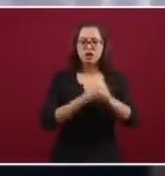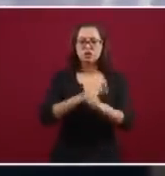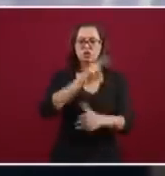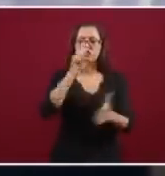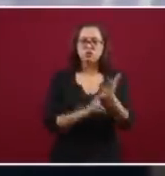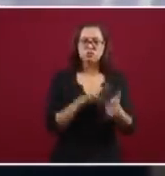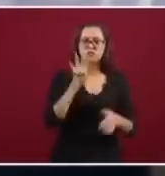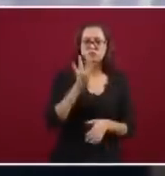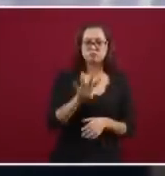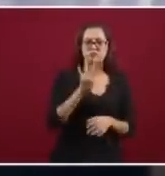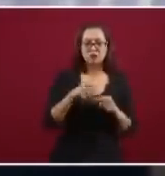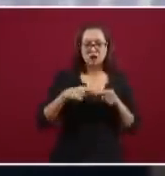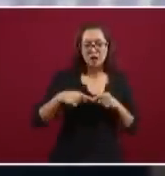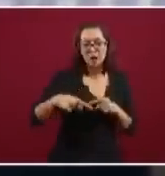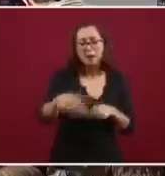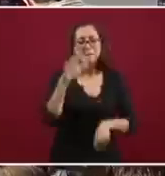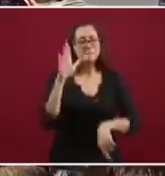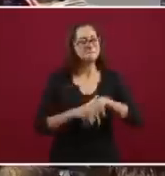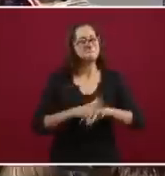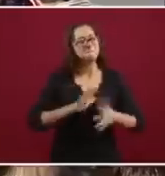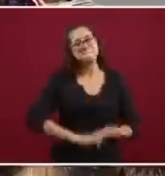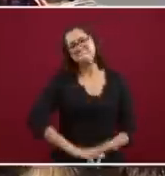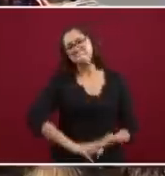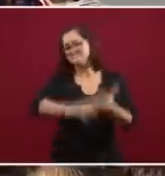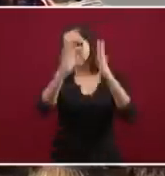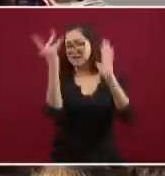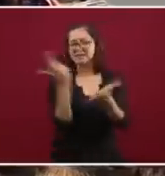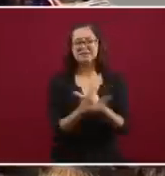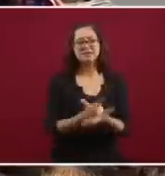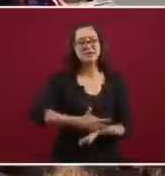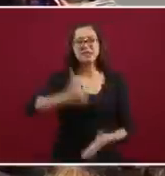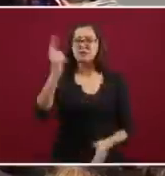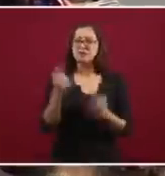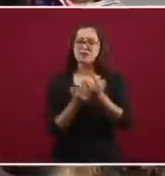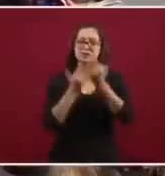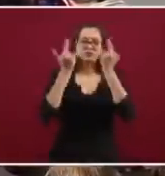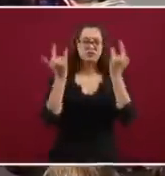2019 está encaminándose a ser el año más violento en la historia de México.